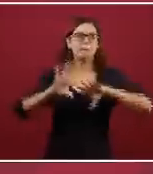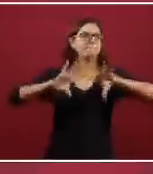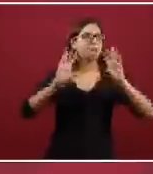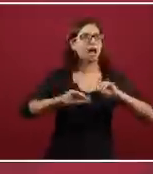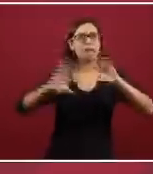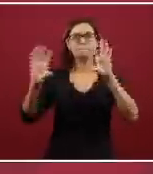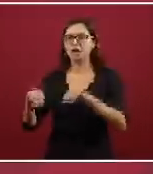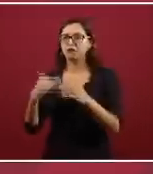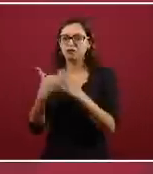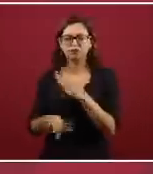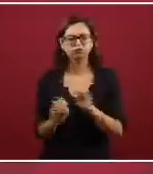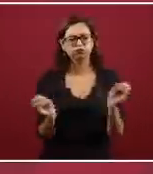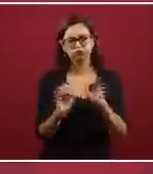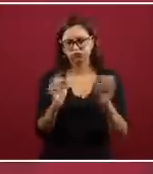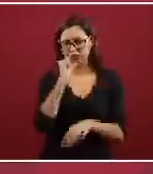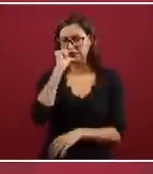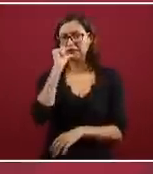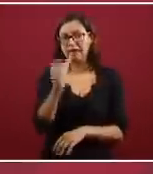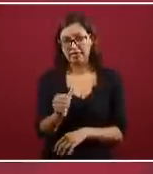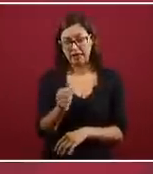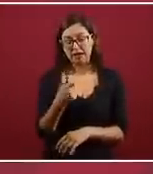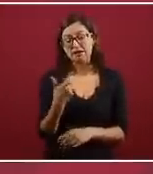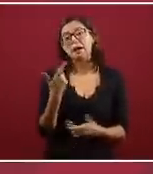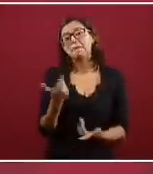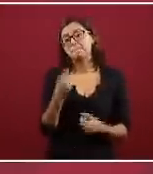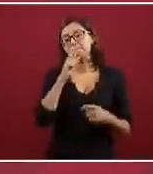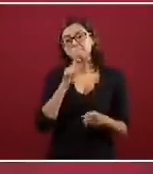o desabasto. Inclusive